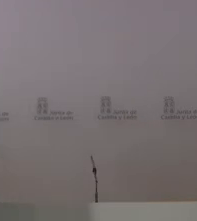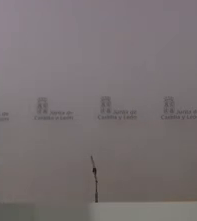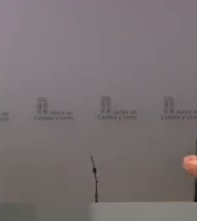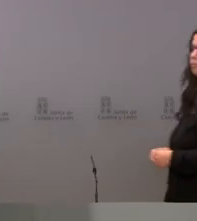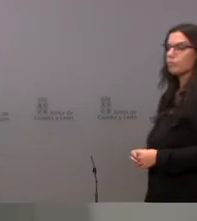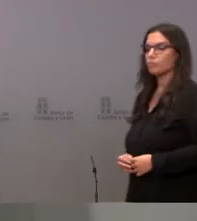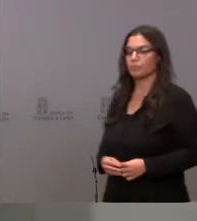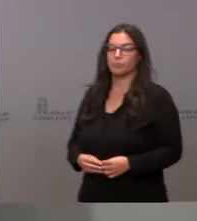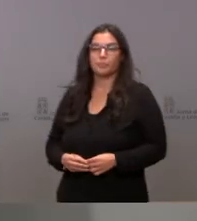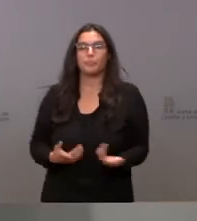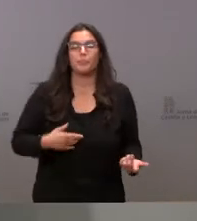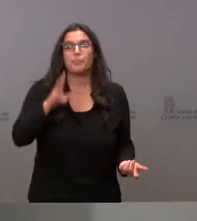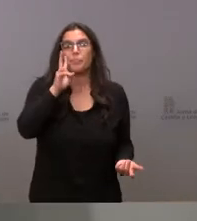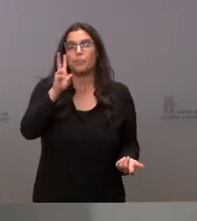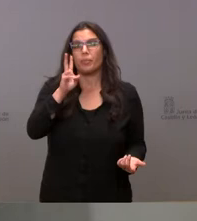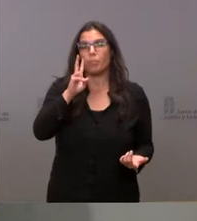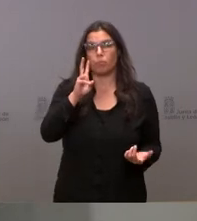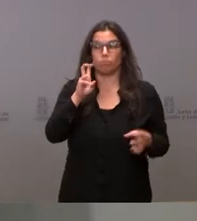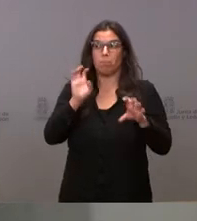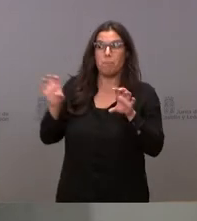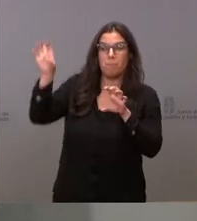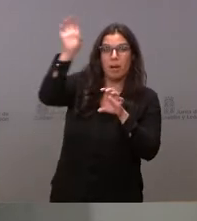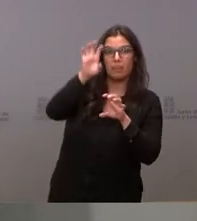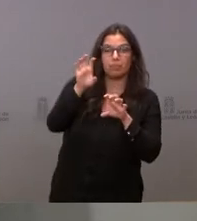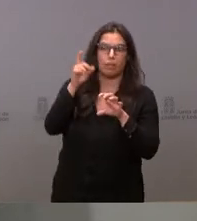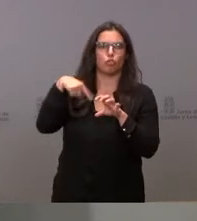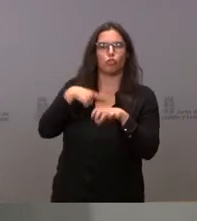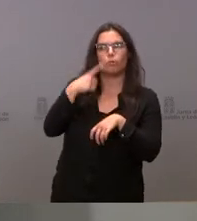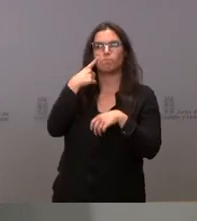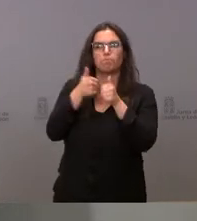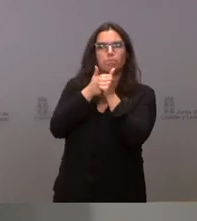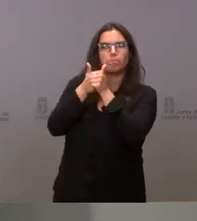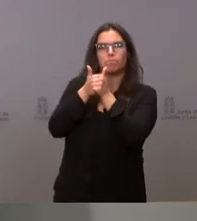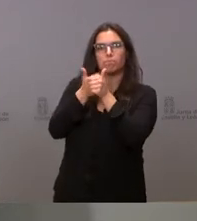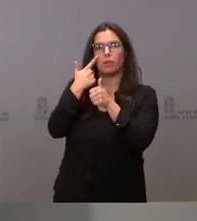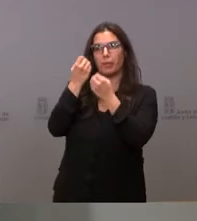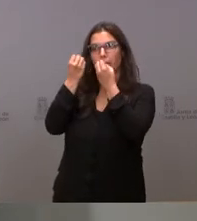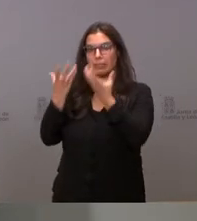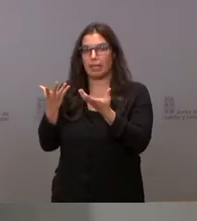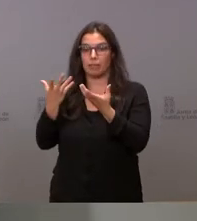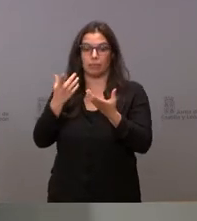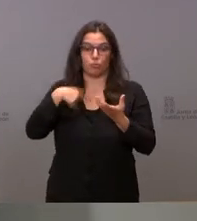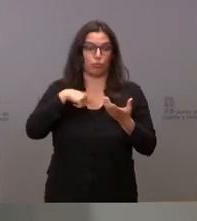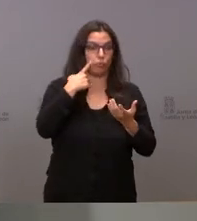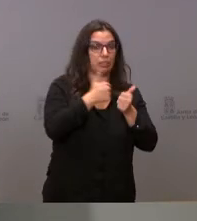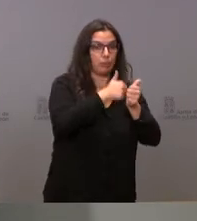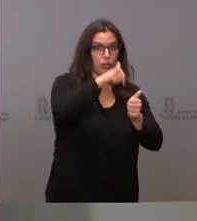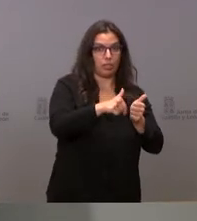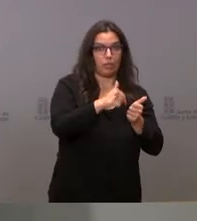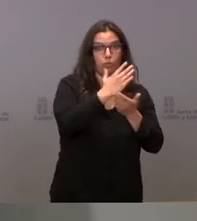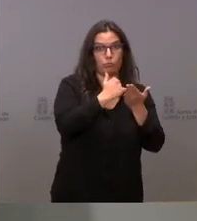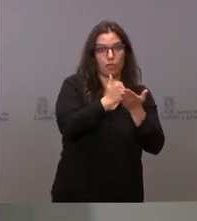les pongo de ejemplo, nosotros seguimos la evolución de la pandemia tanto en nuestra comunidad como en el conjunto de